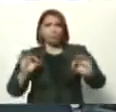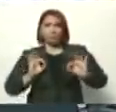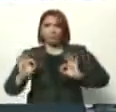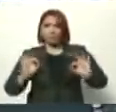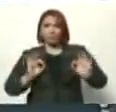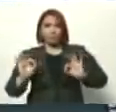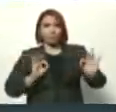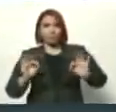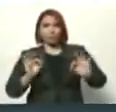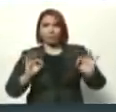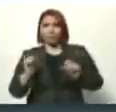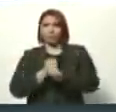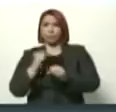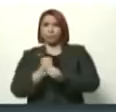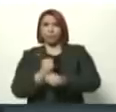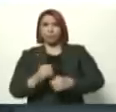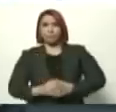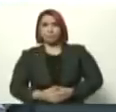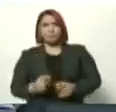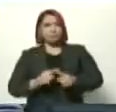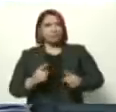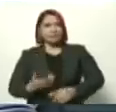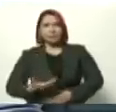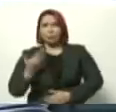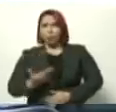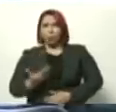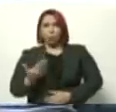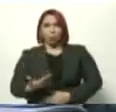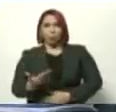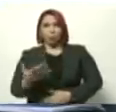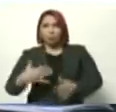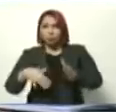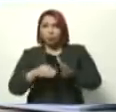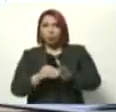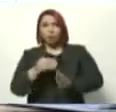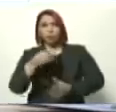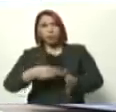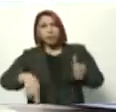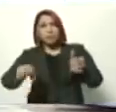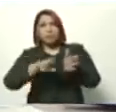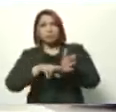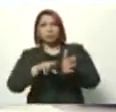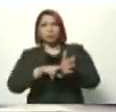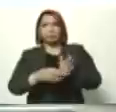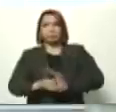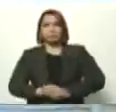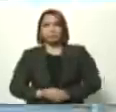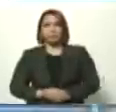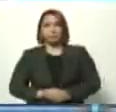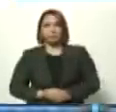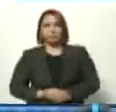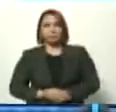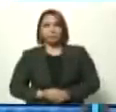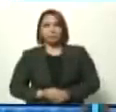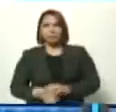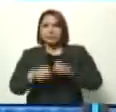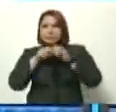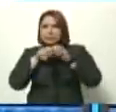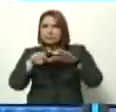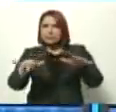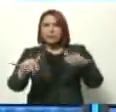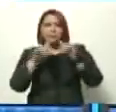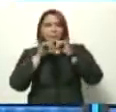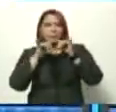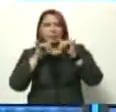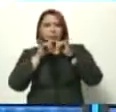la gestión. Pero es fundamental, reitero, es fundamental el flujo de información